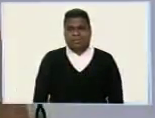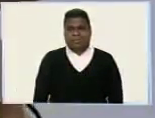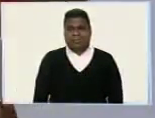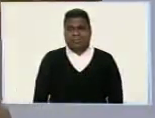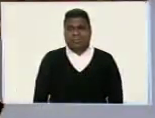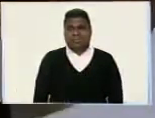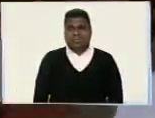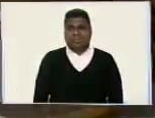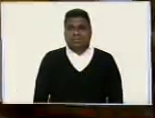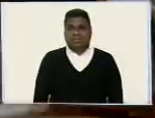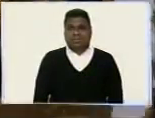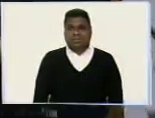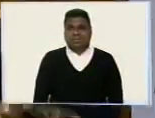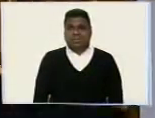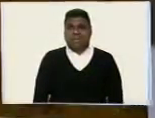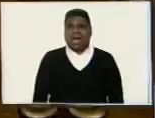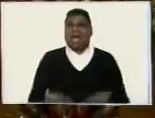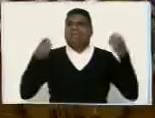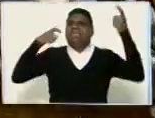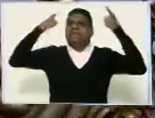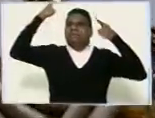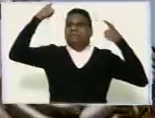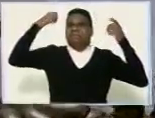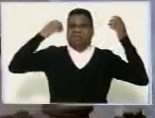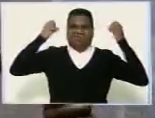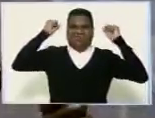Miren, es un honor que además